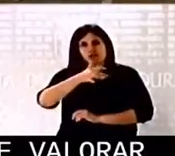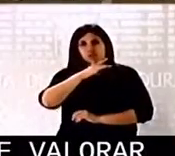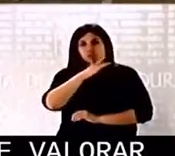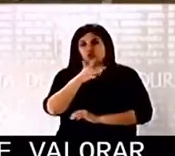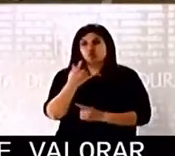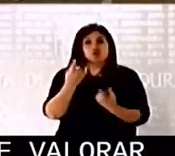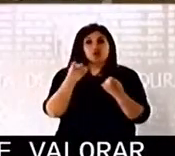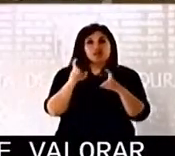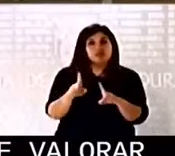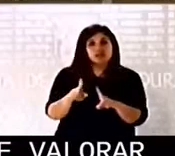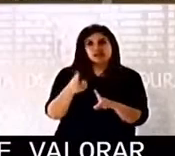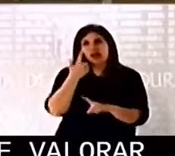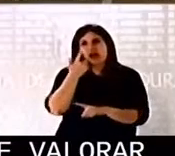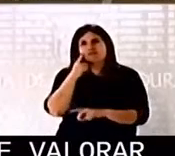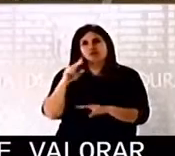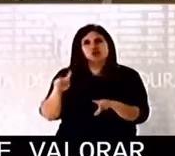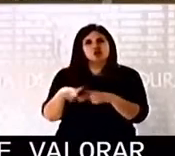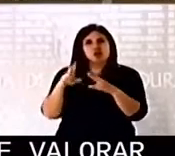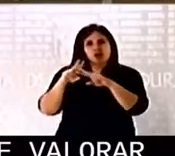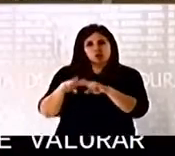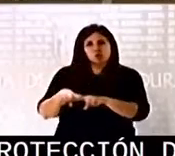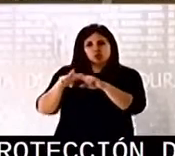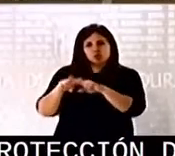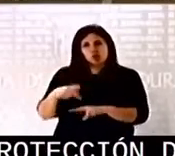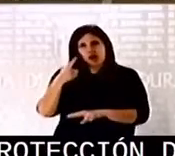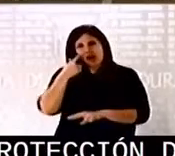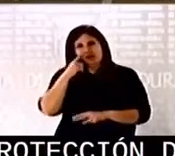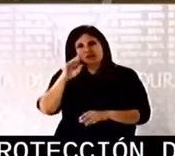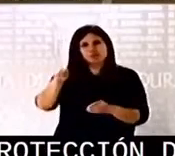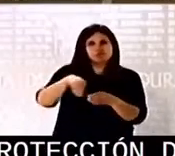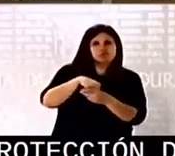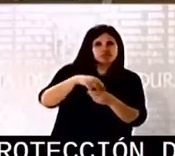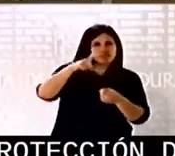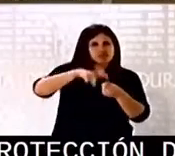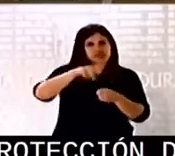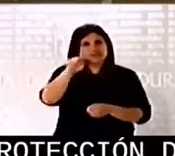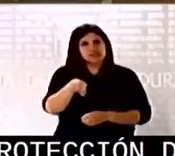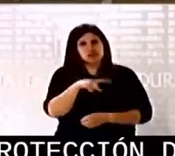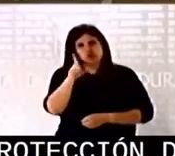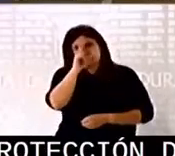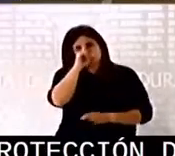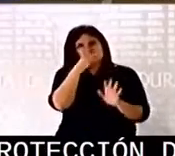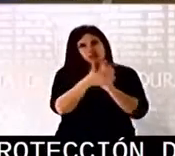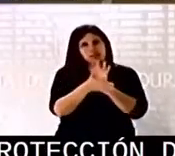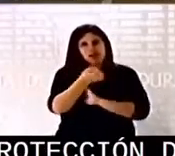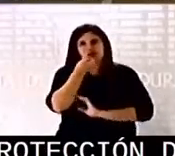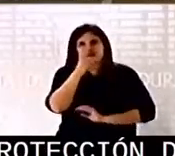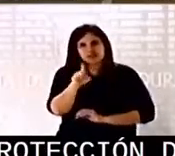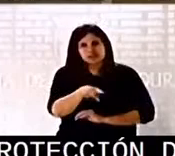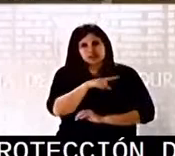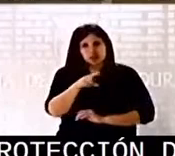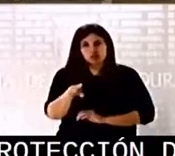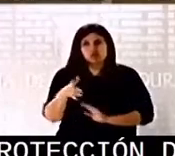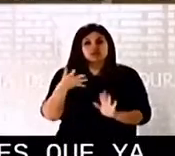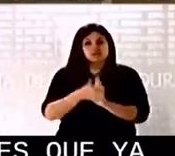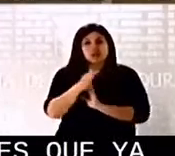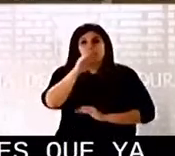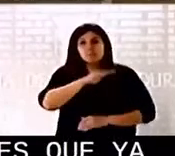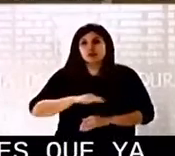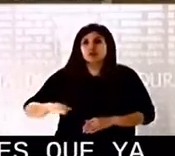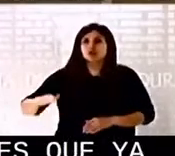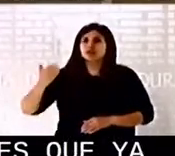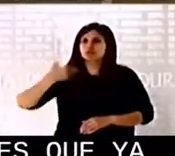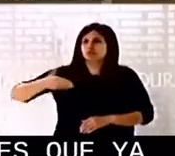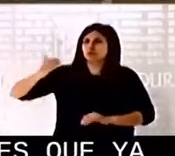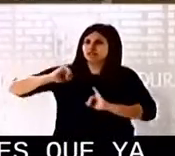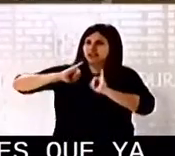para incluirlos en la red de protección de menores. No sé si me he explicado. Son menores que ya están en el sistema de protección, es